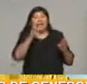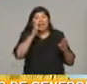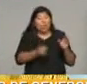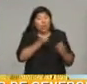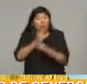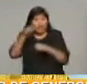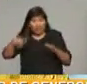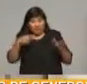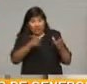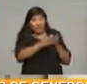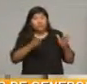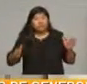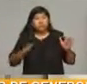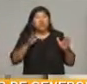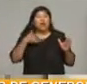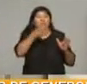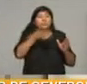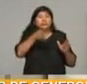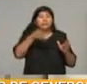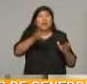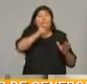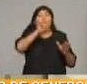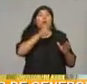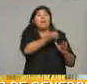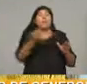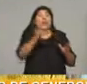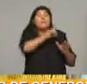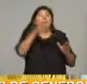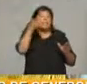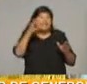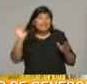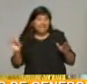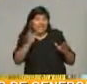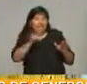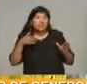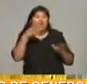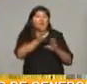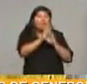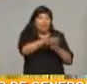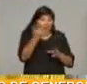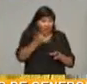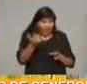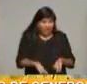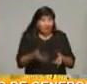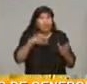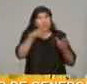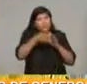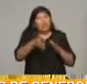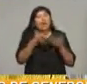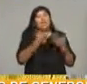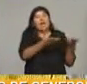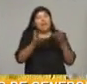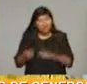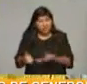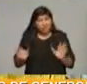situación de violencia están abriendo uno hay una europa ambas así es mañana hacemos la apertura ya formal del centro